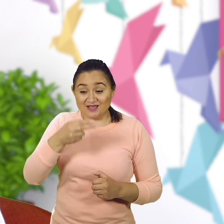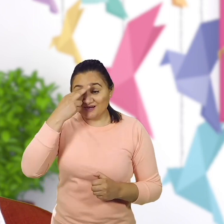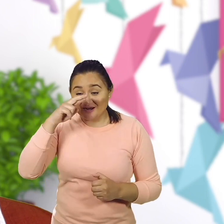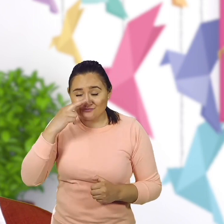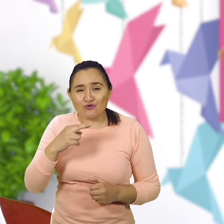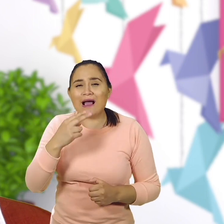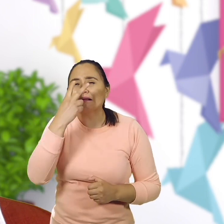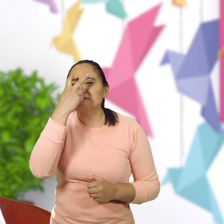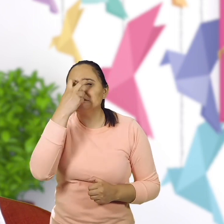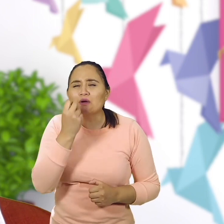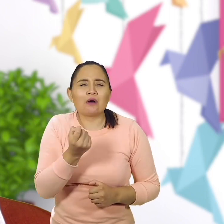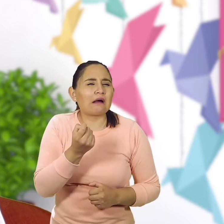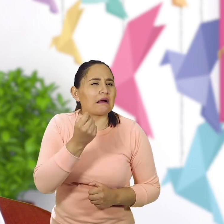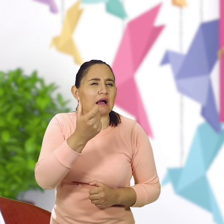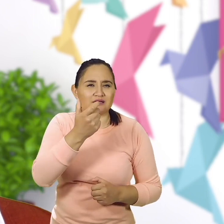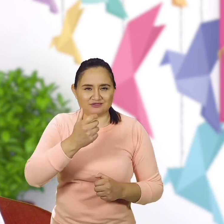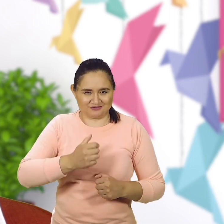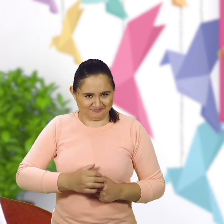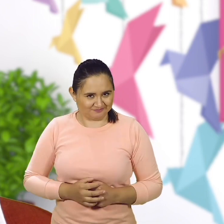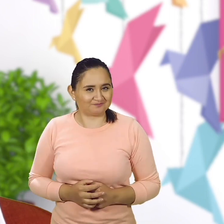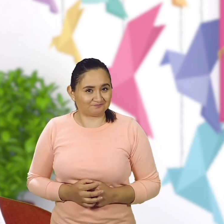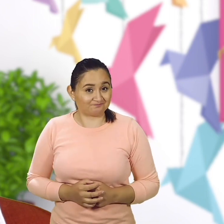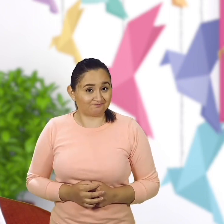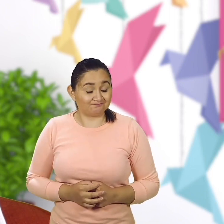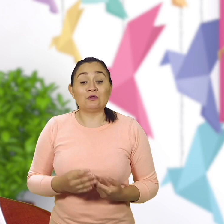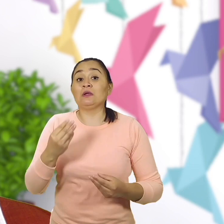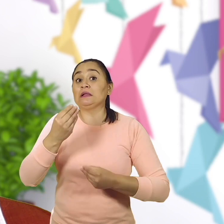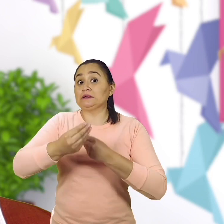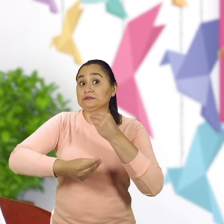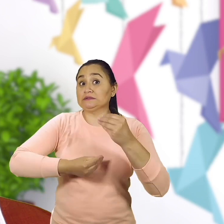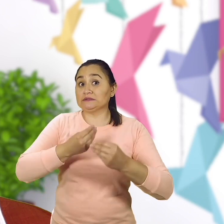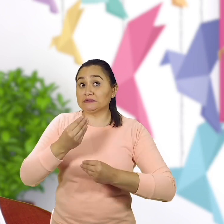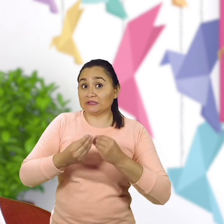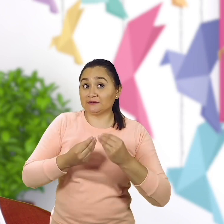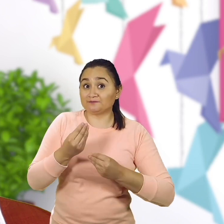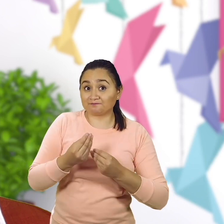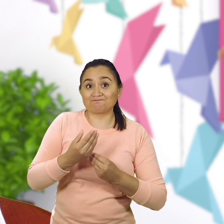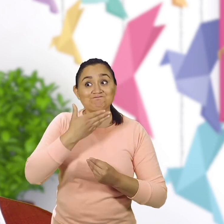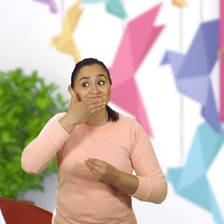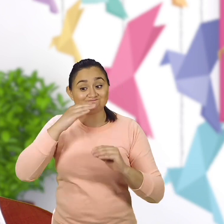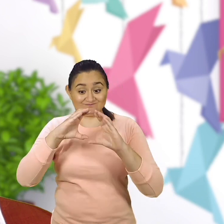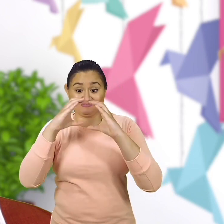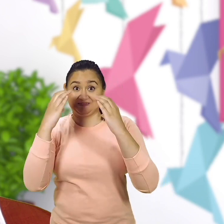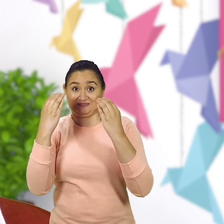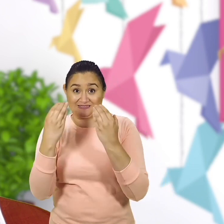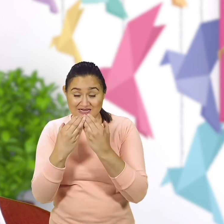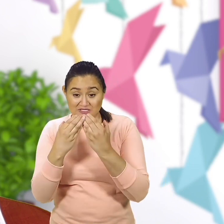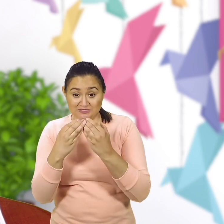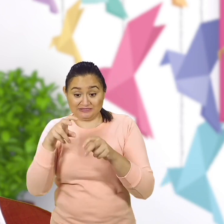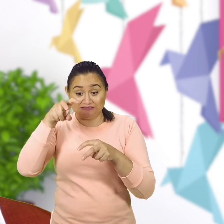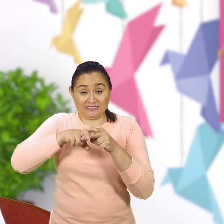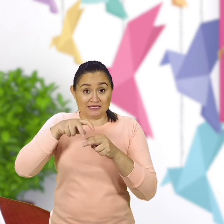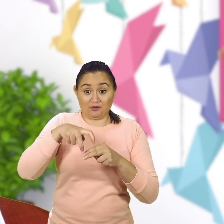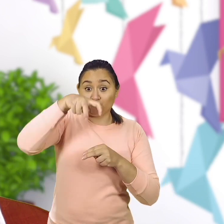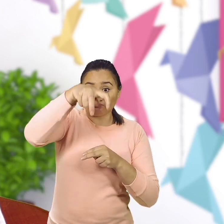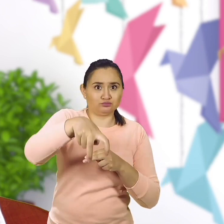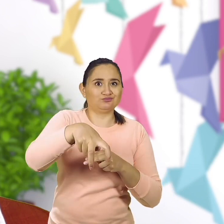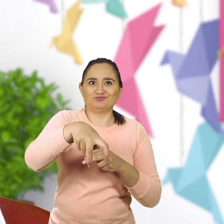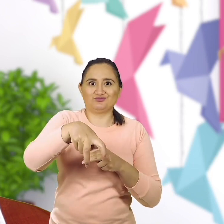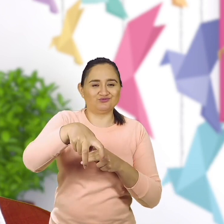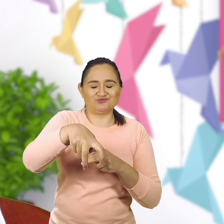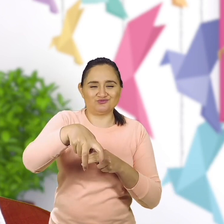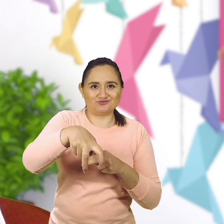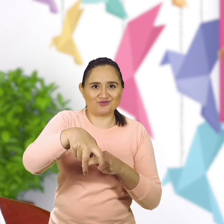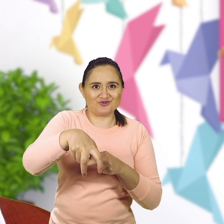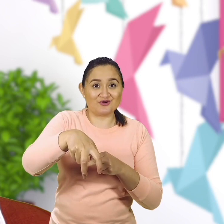ver absolutamente nada. Así que, para evitar convertirse en el hazmerreír de sus compañeros, ese